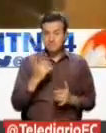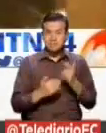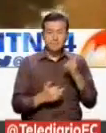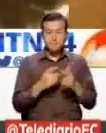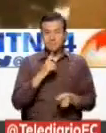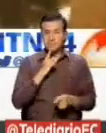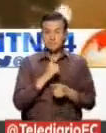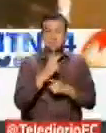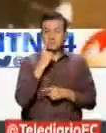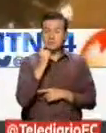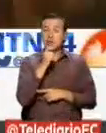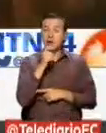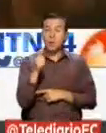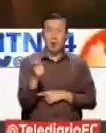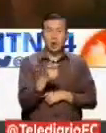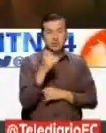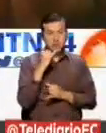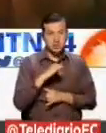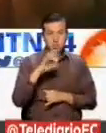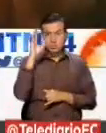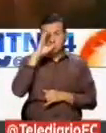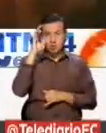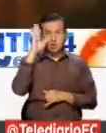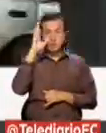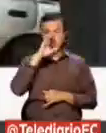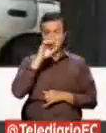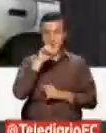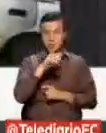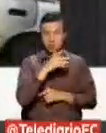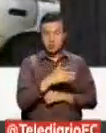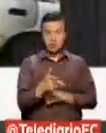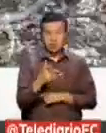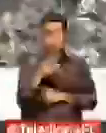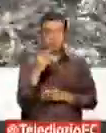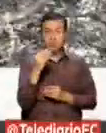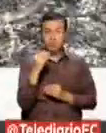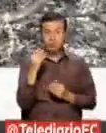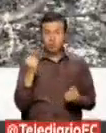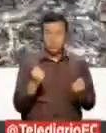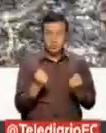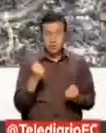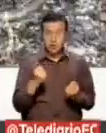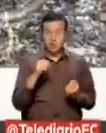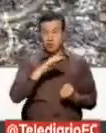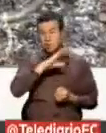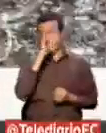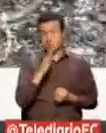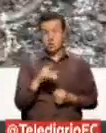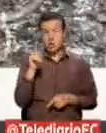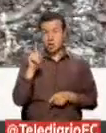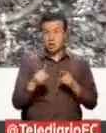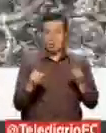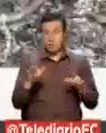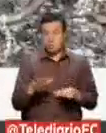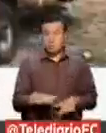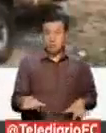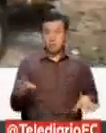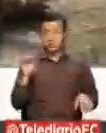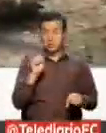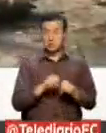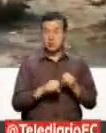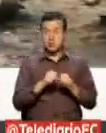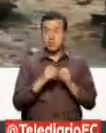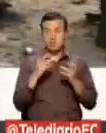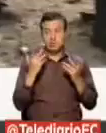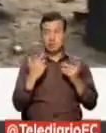por ello los bomberos continúan con la búsqueda de más sobrevivientes, ya que decenas de coches y camionetas, algunas aparentemente inactivas,